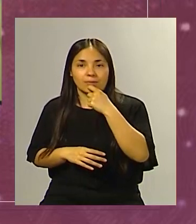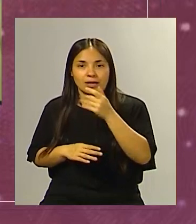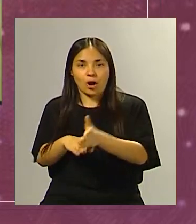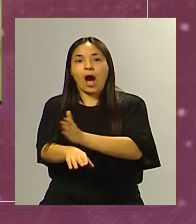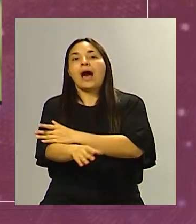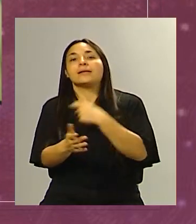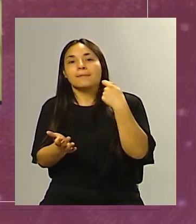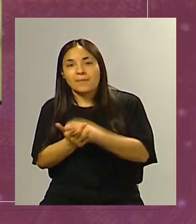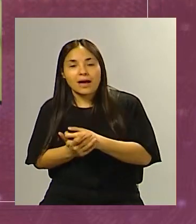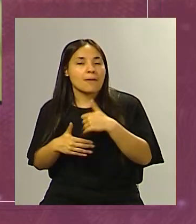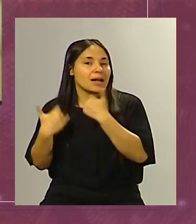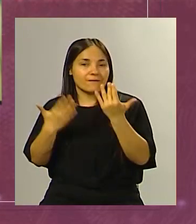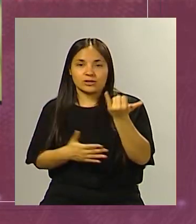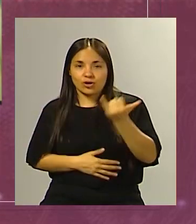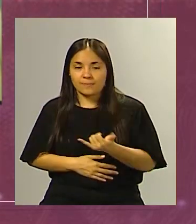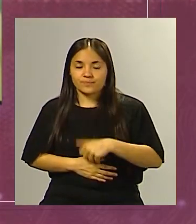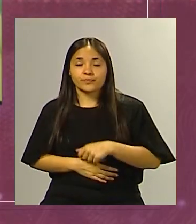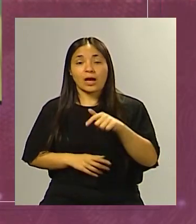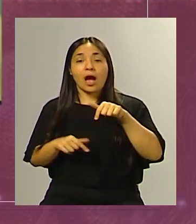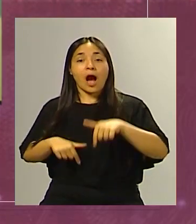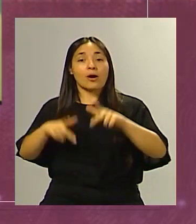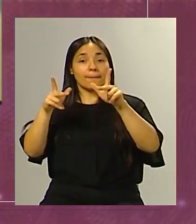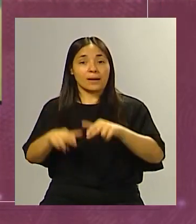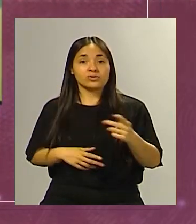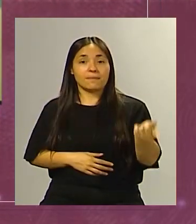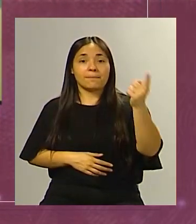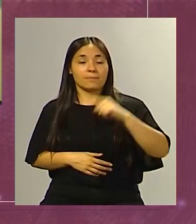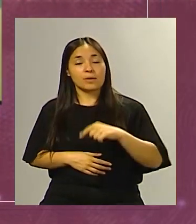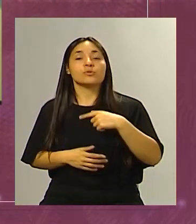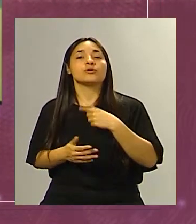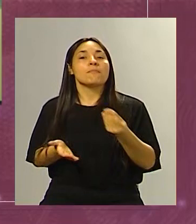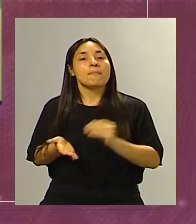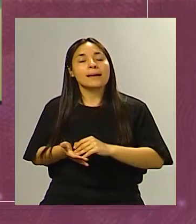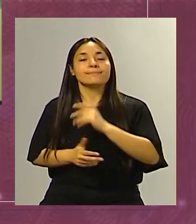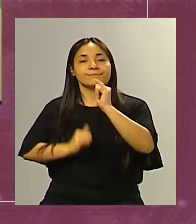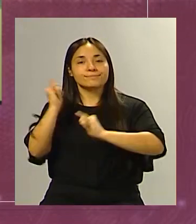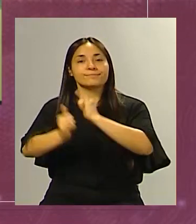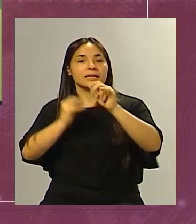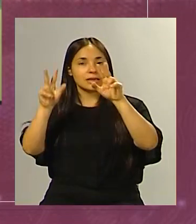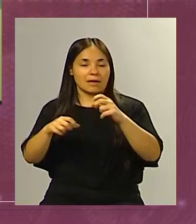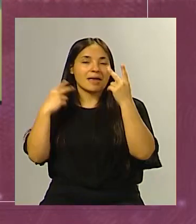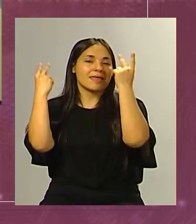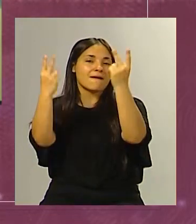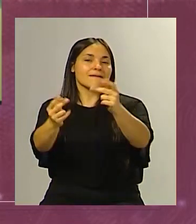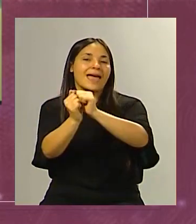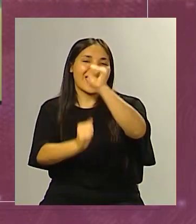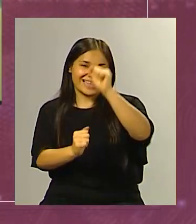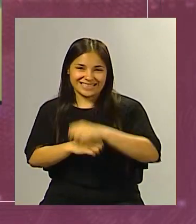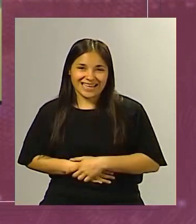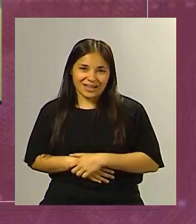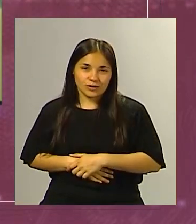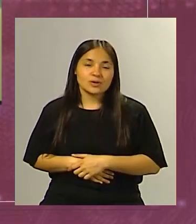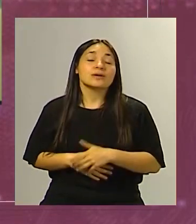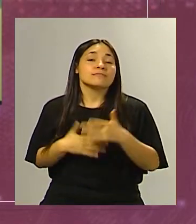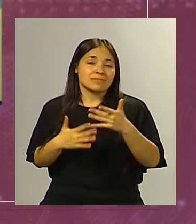beneficio, siempre. Ismael, vamos a ir a una pausa y enseguida seguimos hablando de viajes de egresados. Esto que sin duda